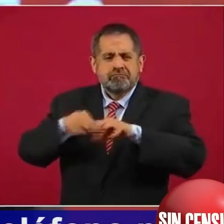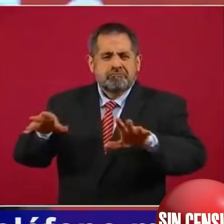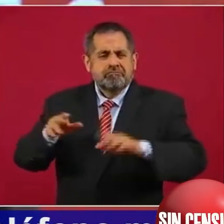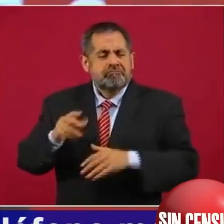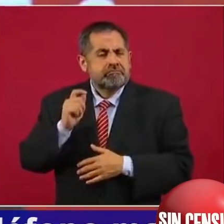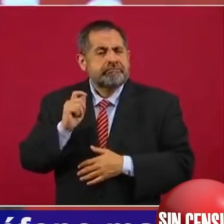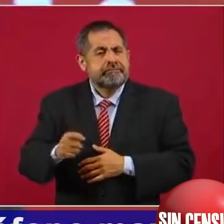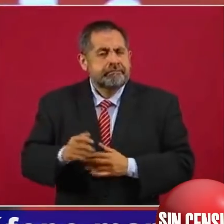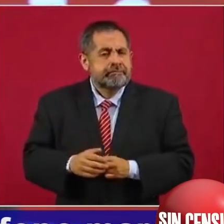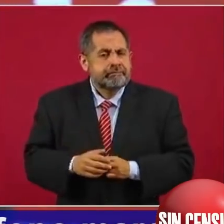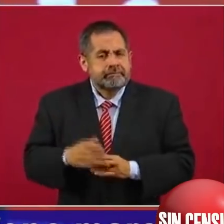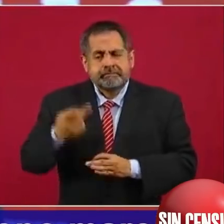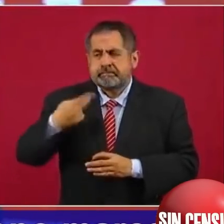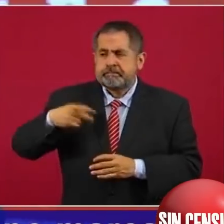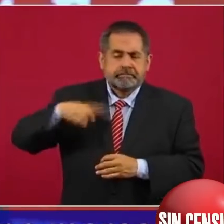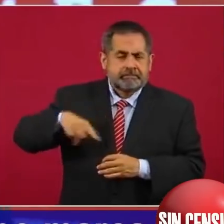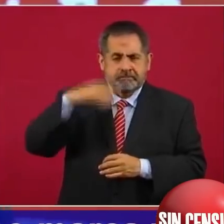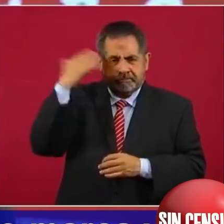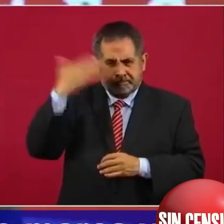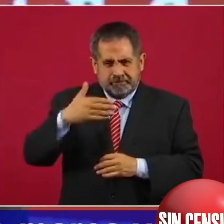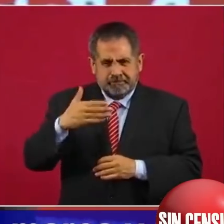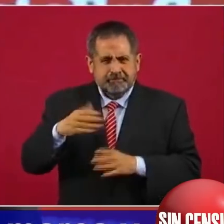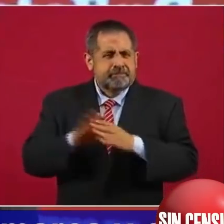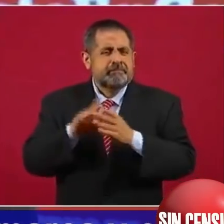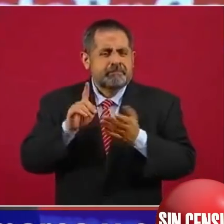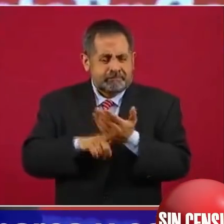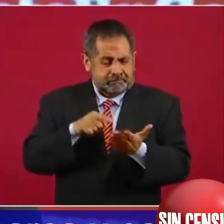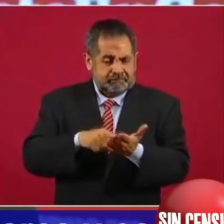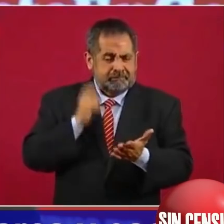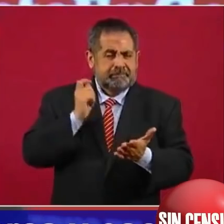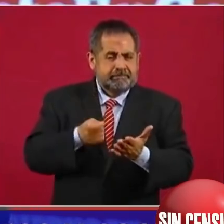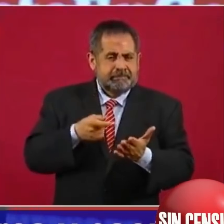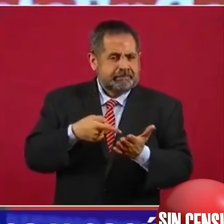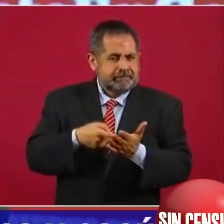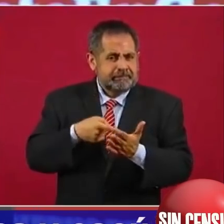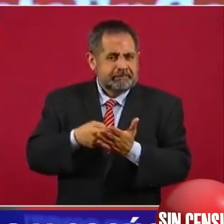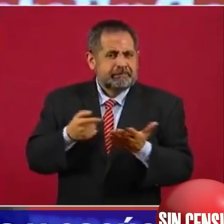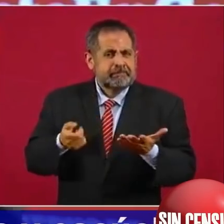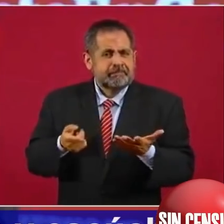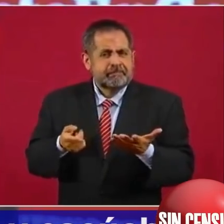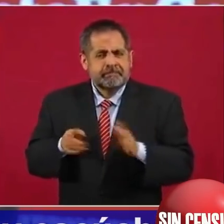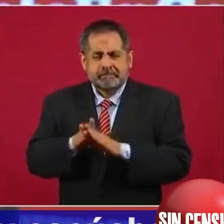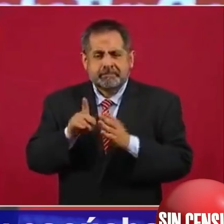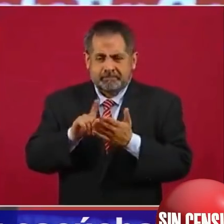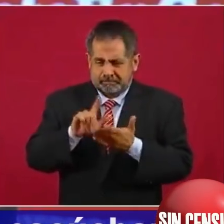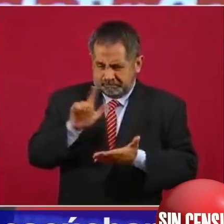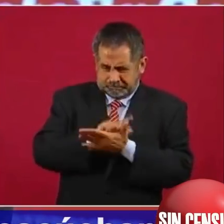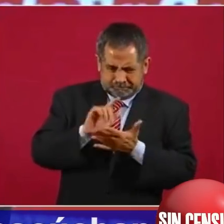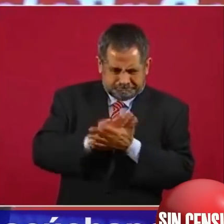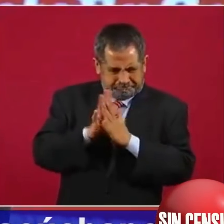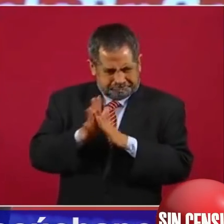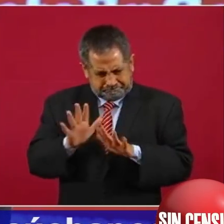que la gente sepa en qué consiste realmente esta reforma,